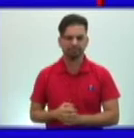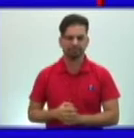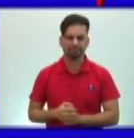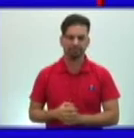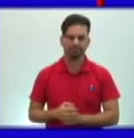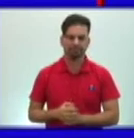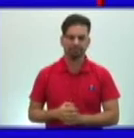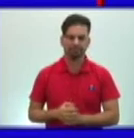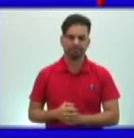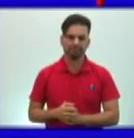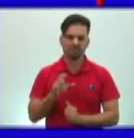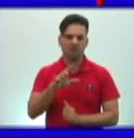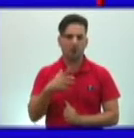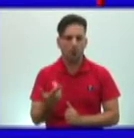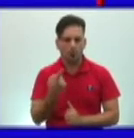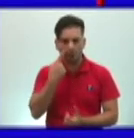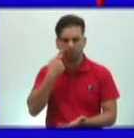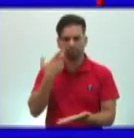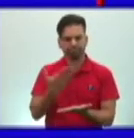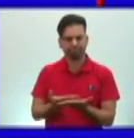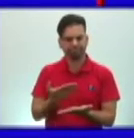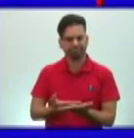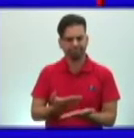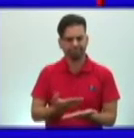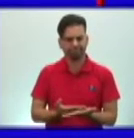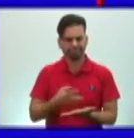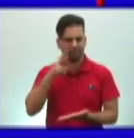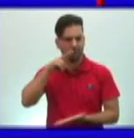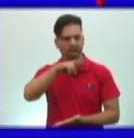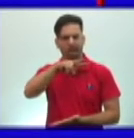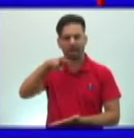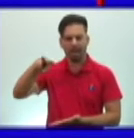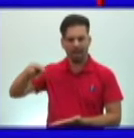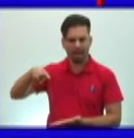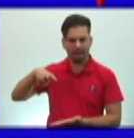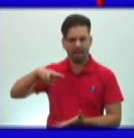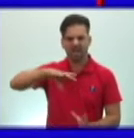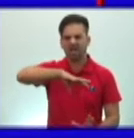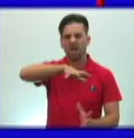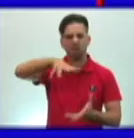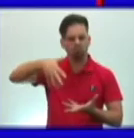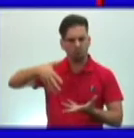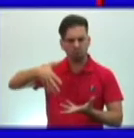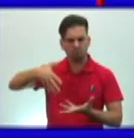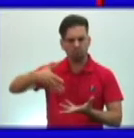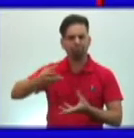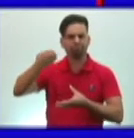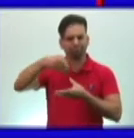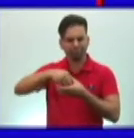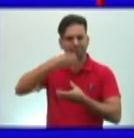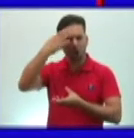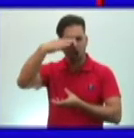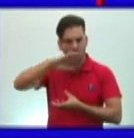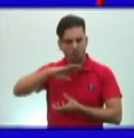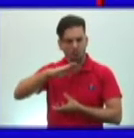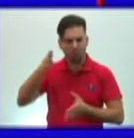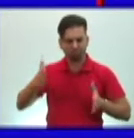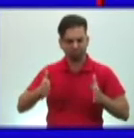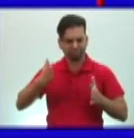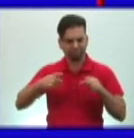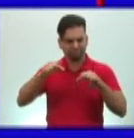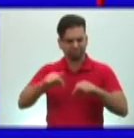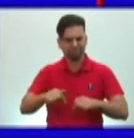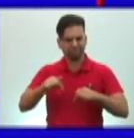decir, qué manifestaciones se expresan en el mundo y en Cuba en el marco de nuestra época contemporánea y